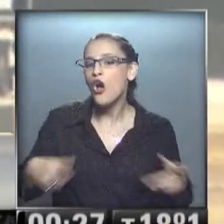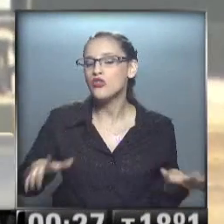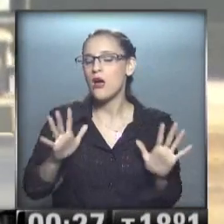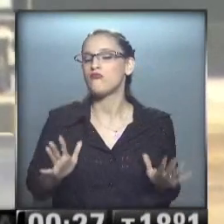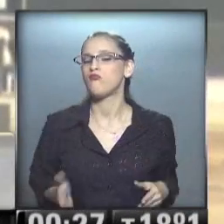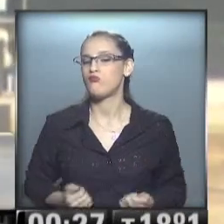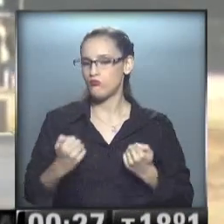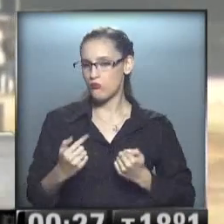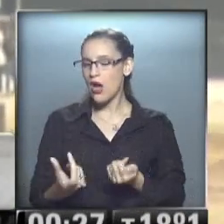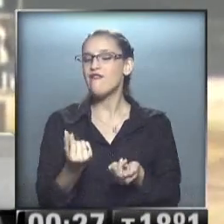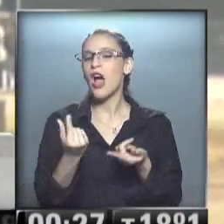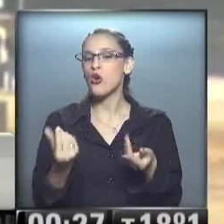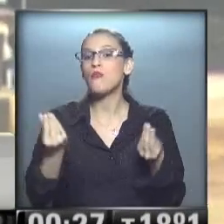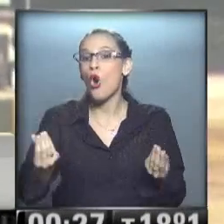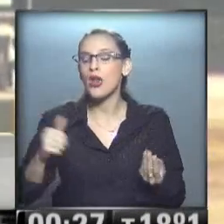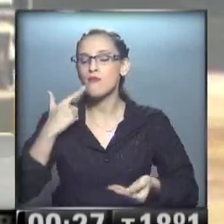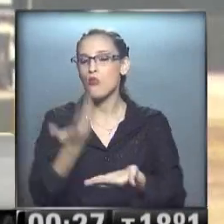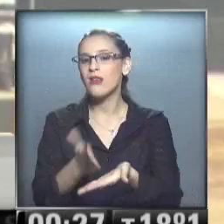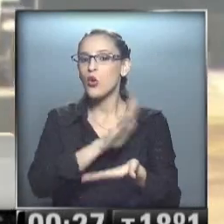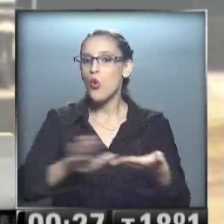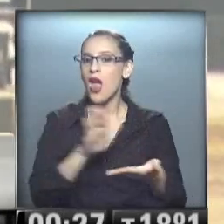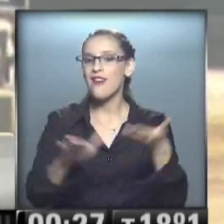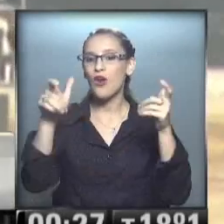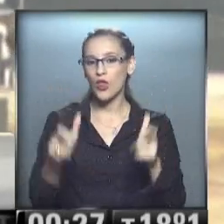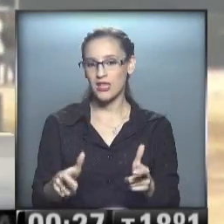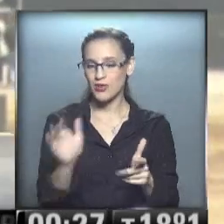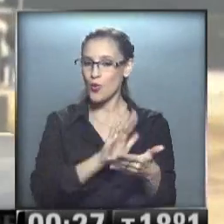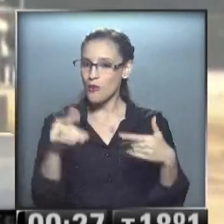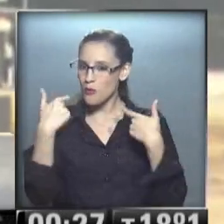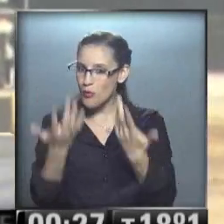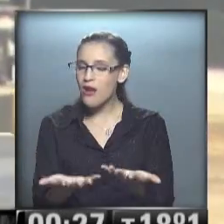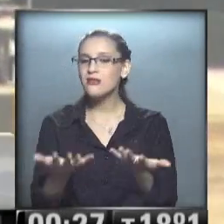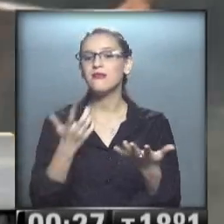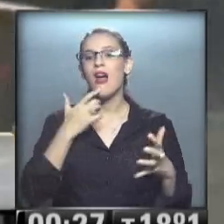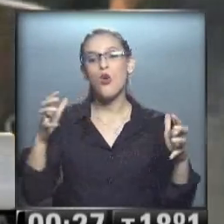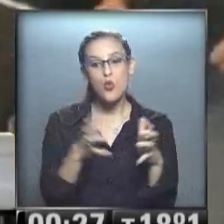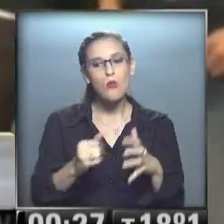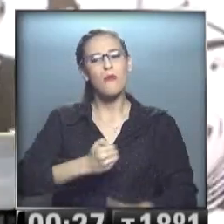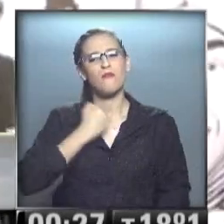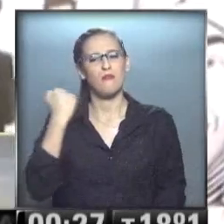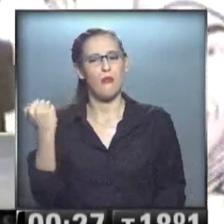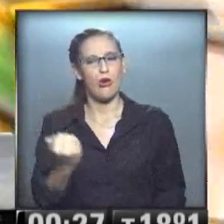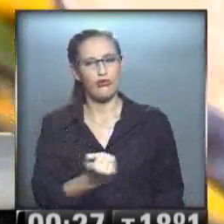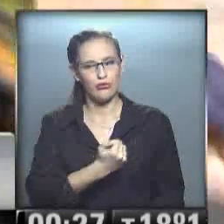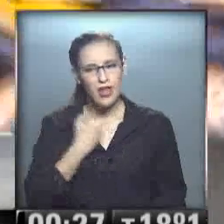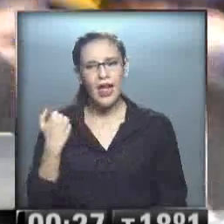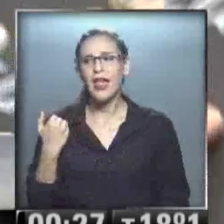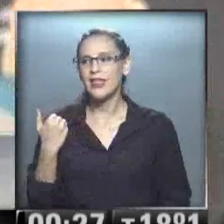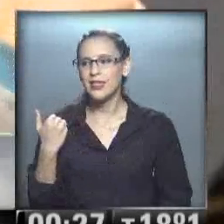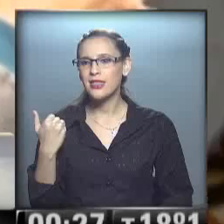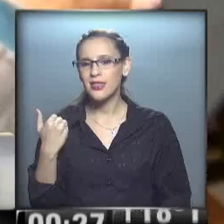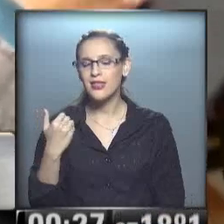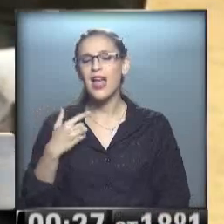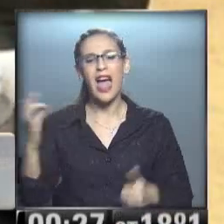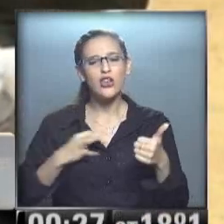¿por qué? Porque es la presentación de un gran disco, como es Pajaritos Bravos Muchachitos, porque es una banda fantástica la que sostuvo durante todos